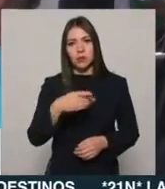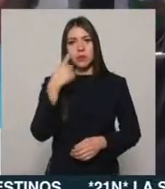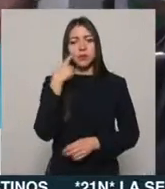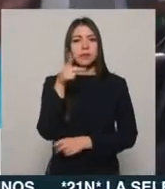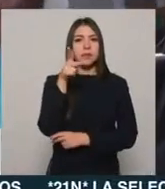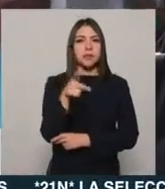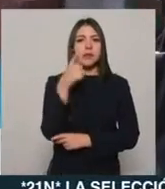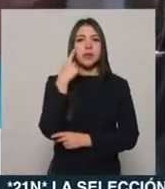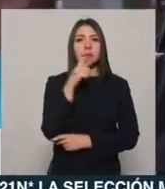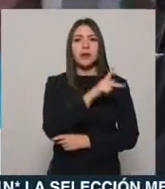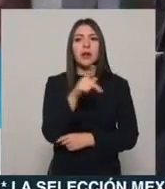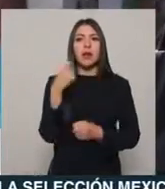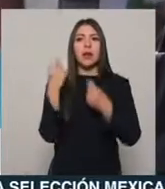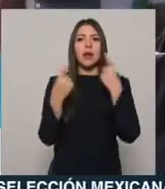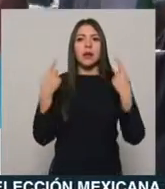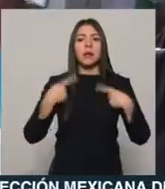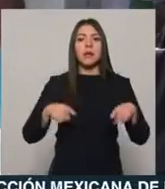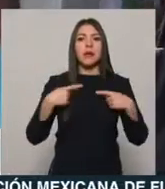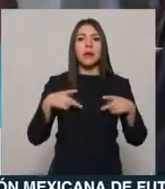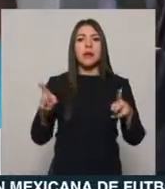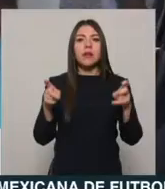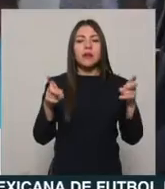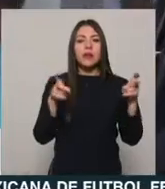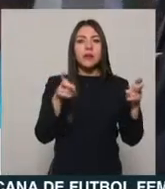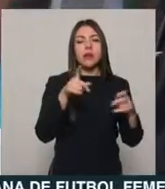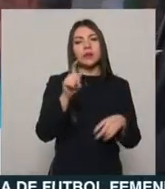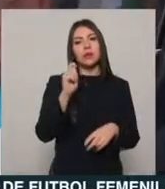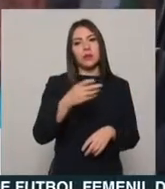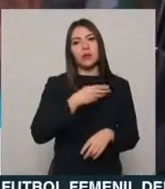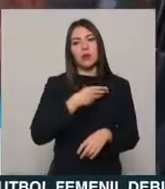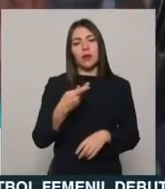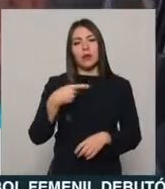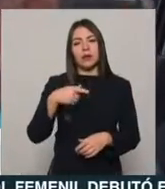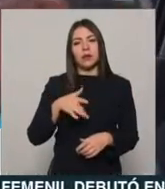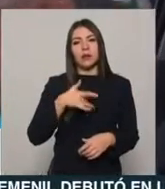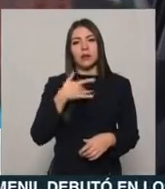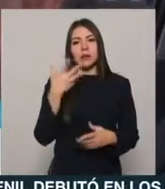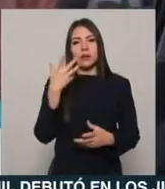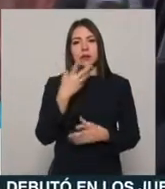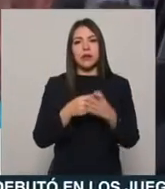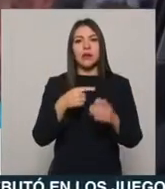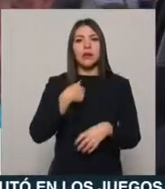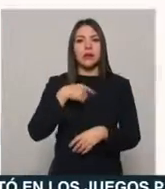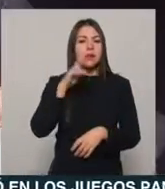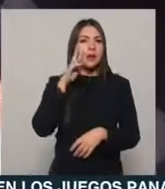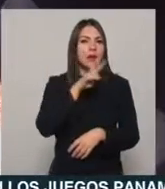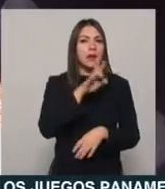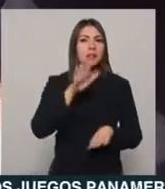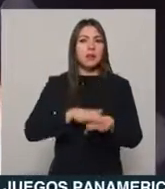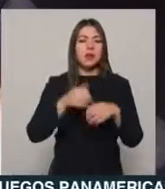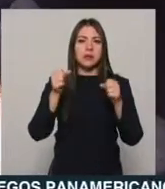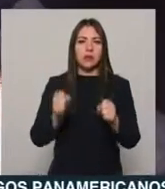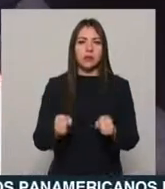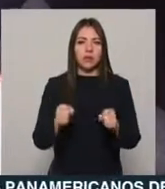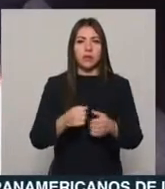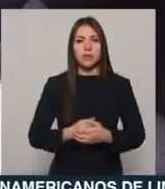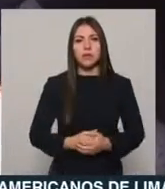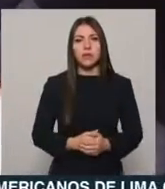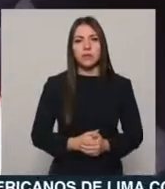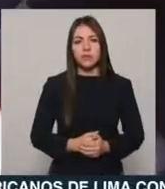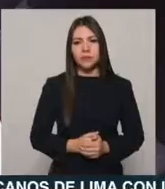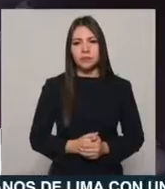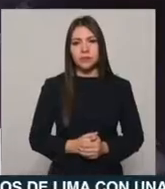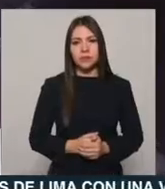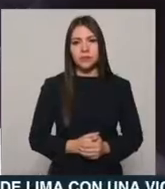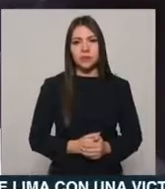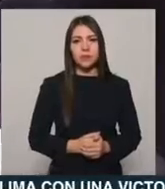espanta a las ratas cuando se suben, ¿sí? Y sí he visto que hay más seguridad, Sí, la seguridad para todos, tanto para